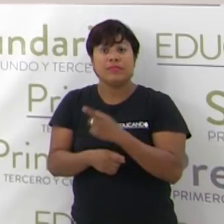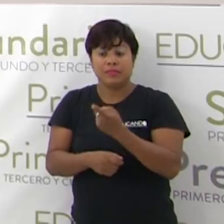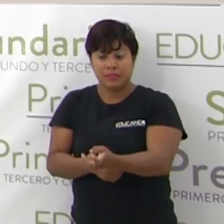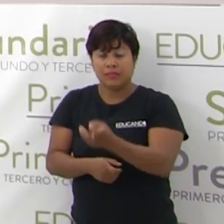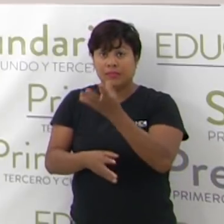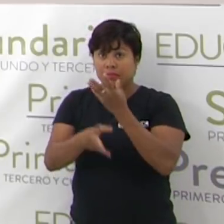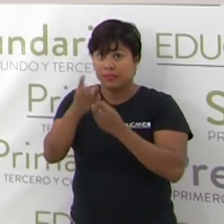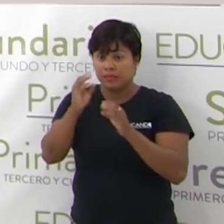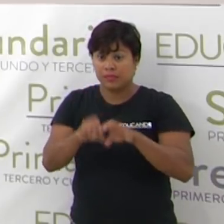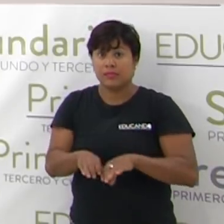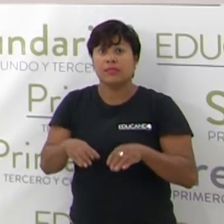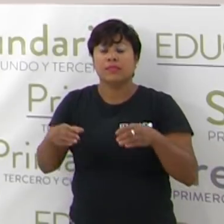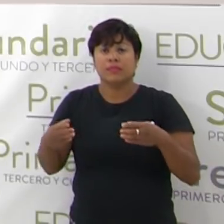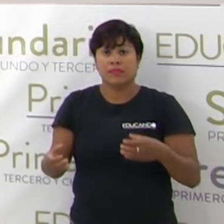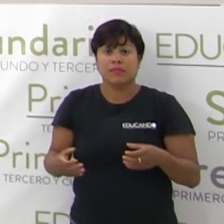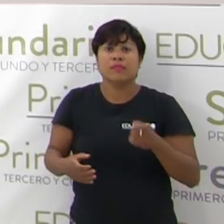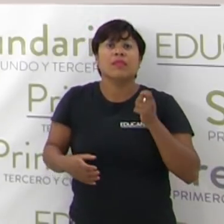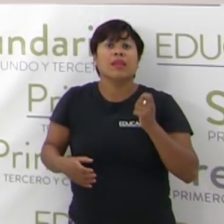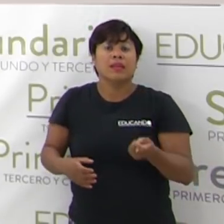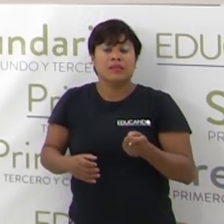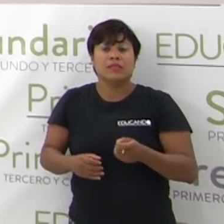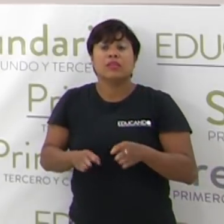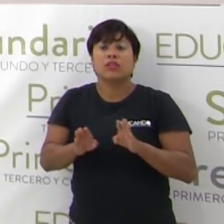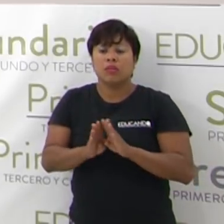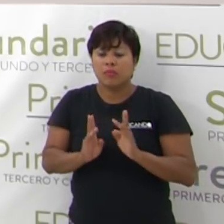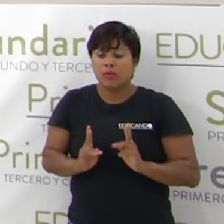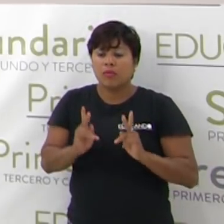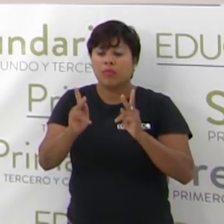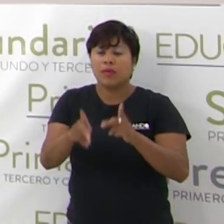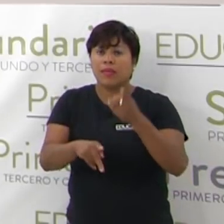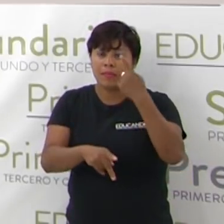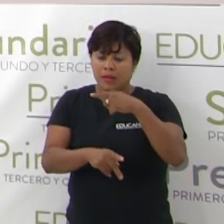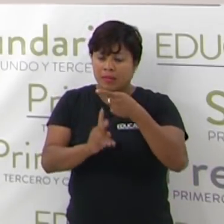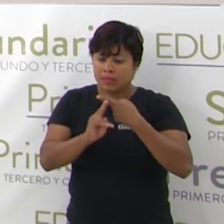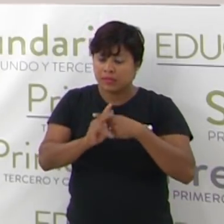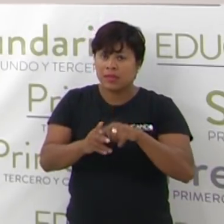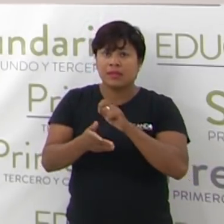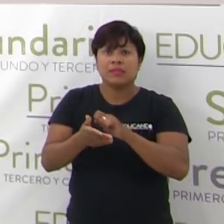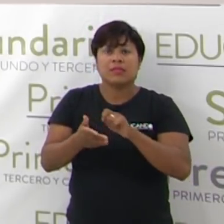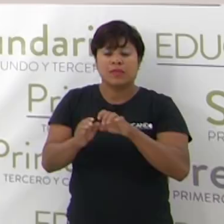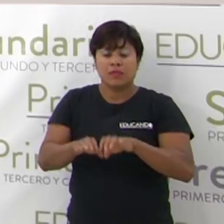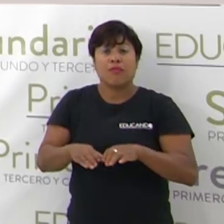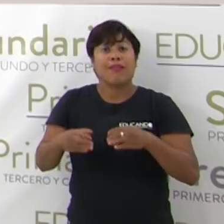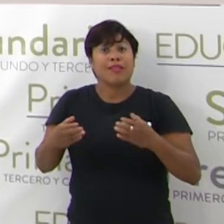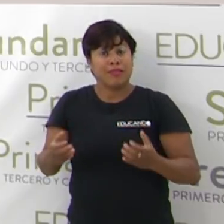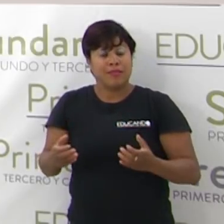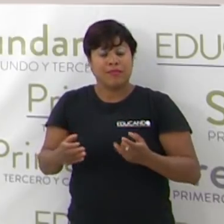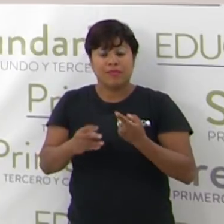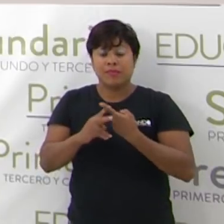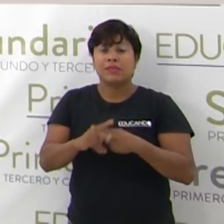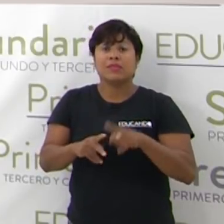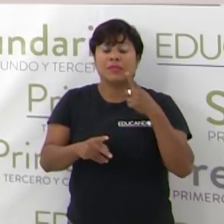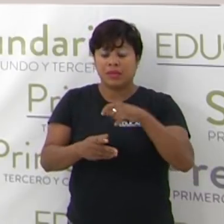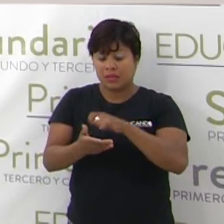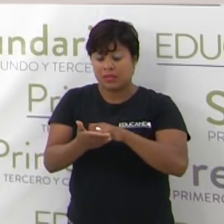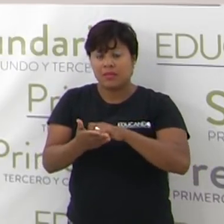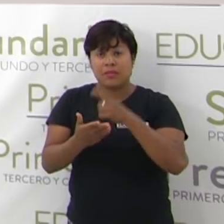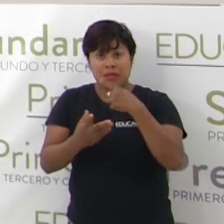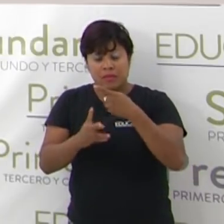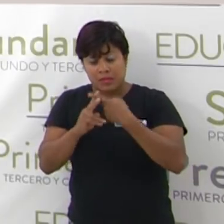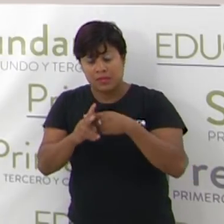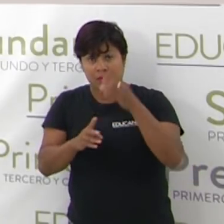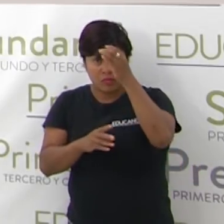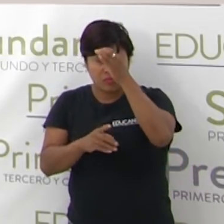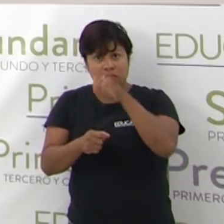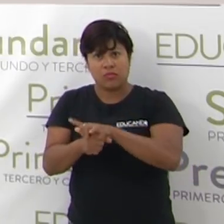a contar cuentos es un puente para empezar a escribir cuentos. Es un puente a la cultura escrita.